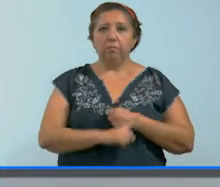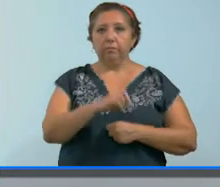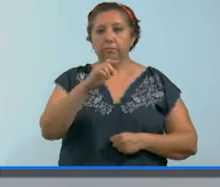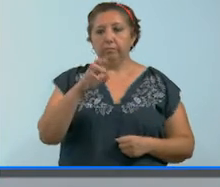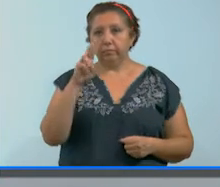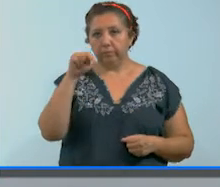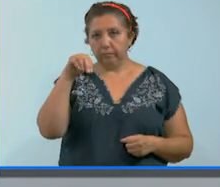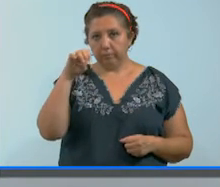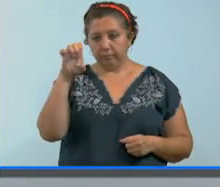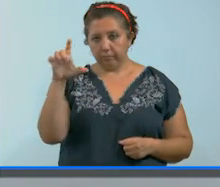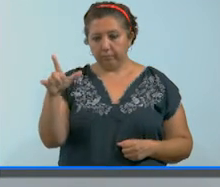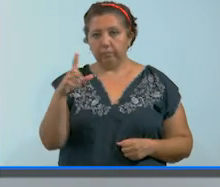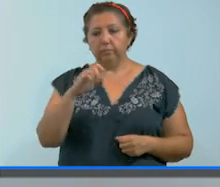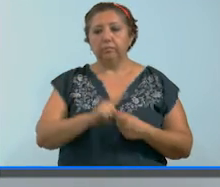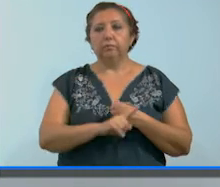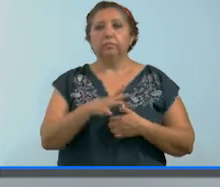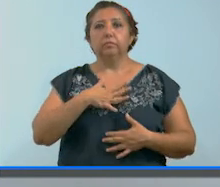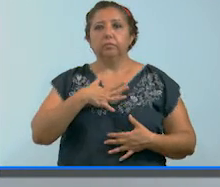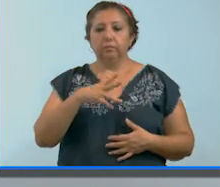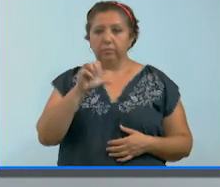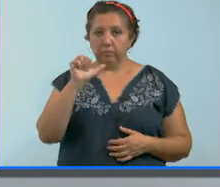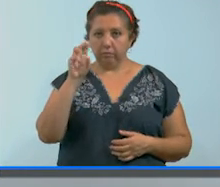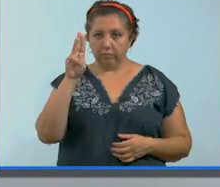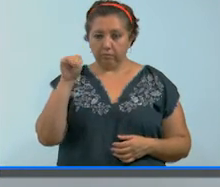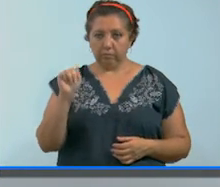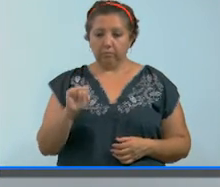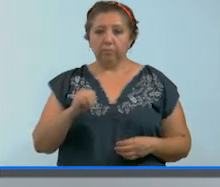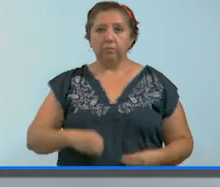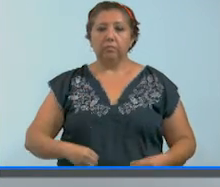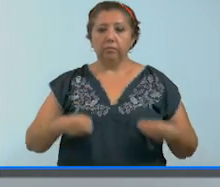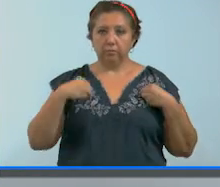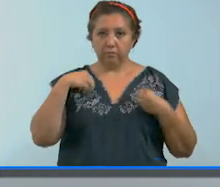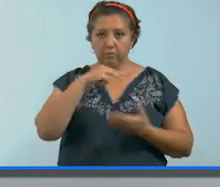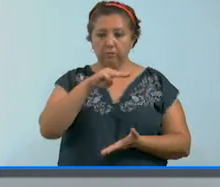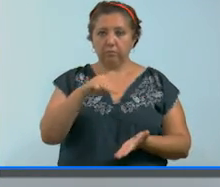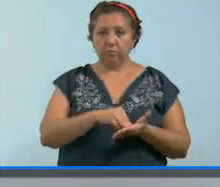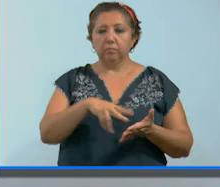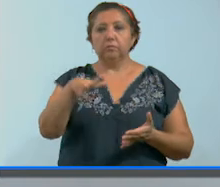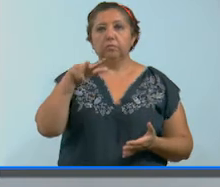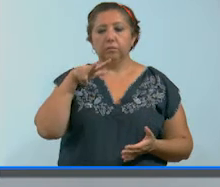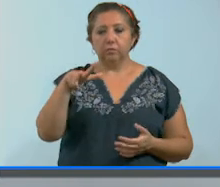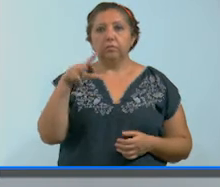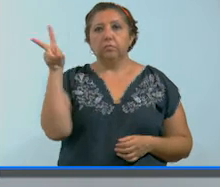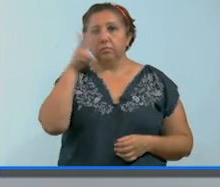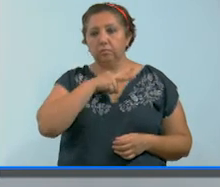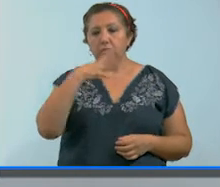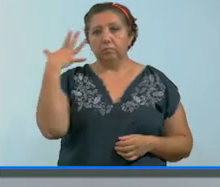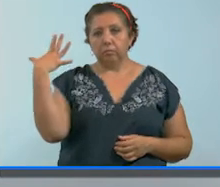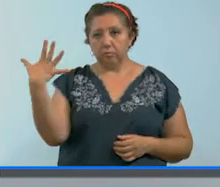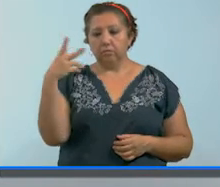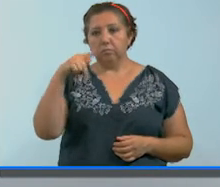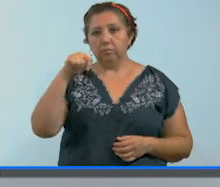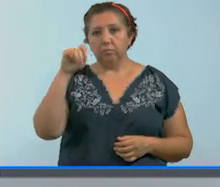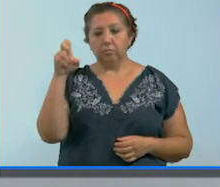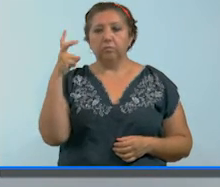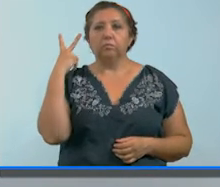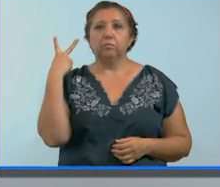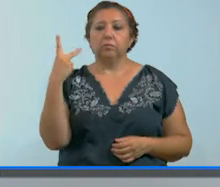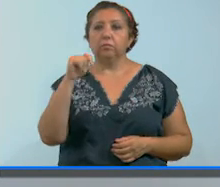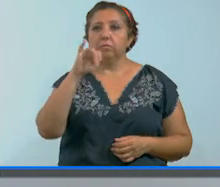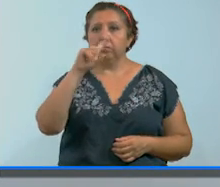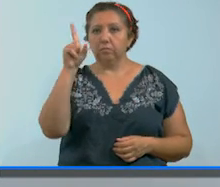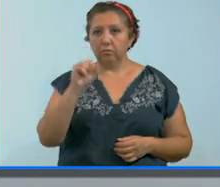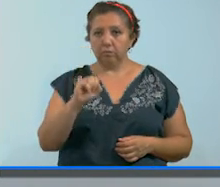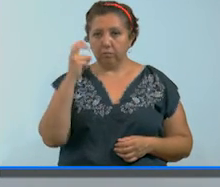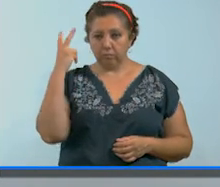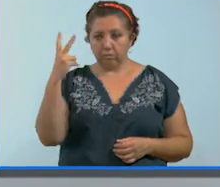renal crónica epoc y asma residían en mérida 18 valladolid 5 motul 2 tenemos